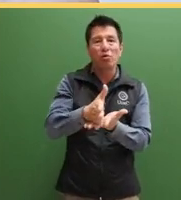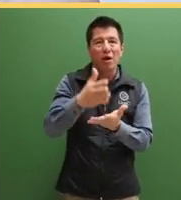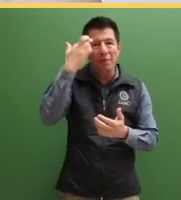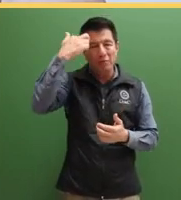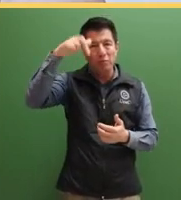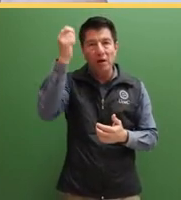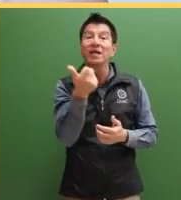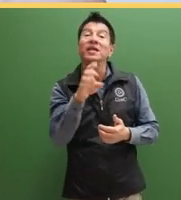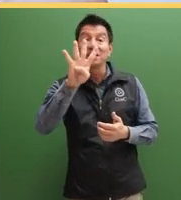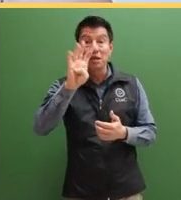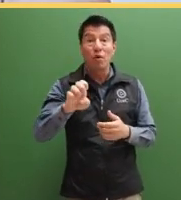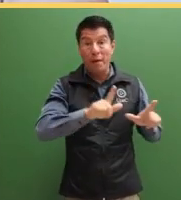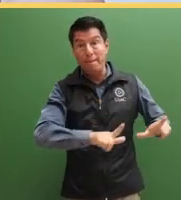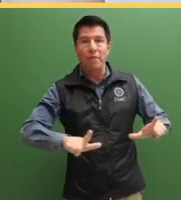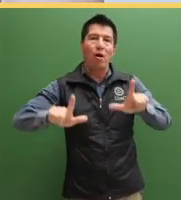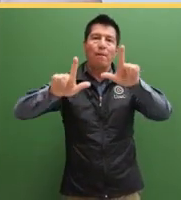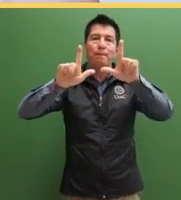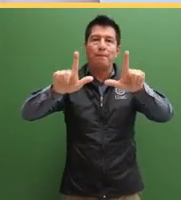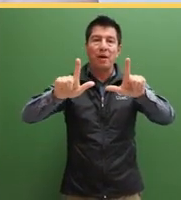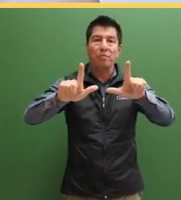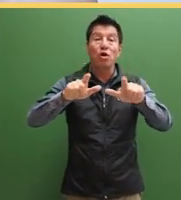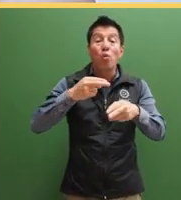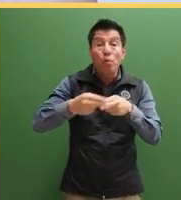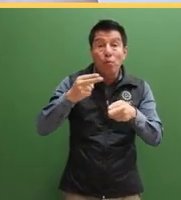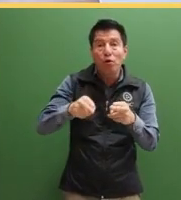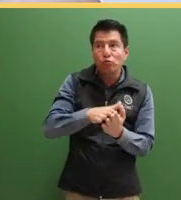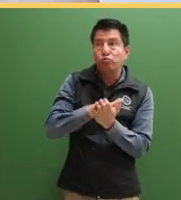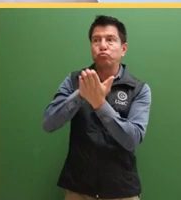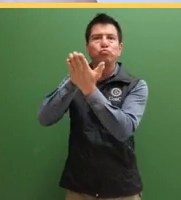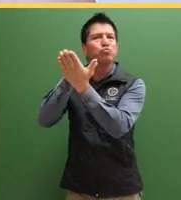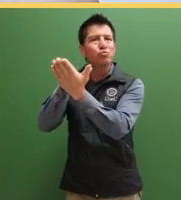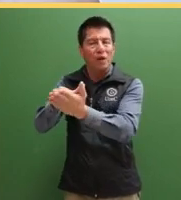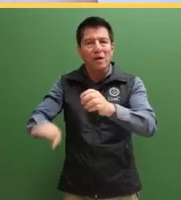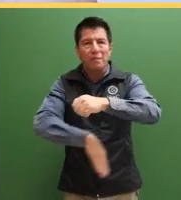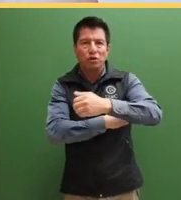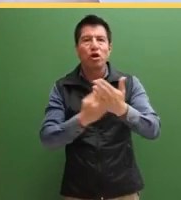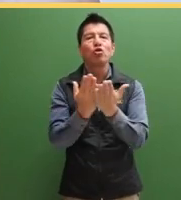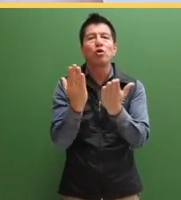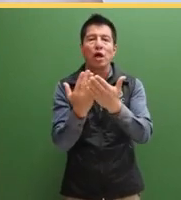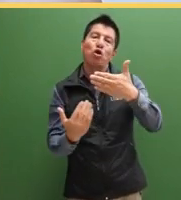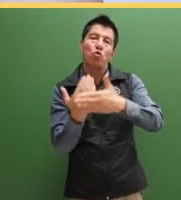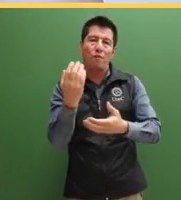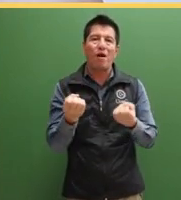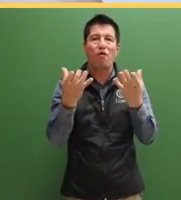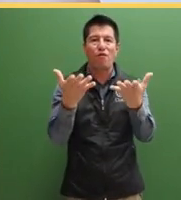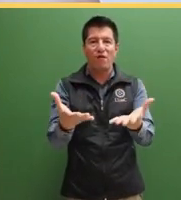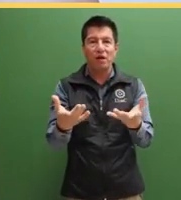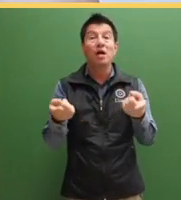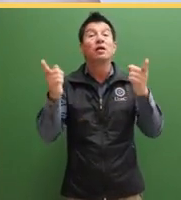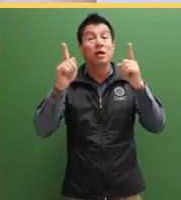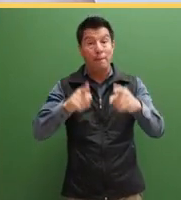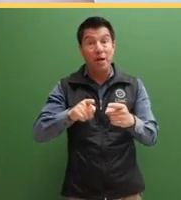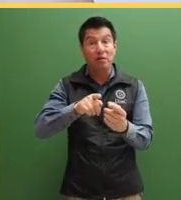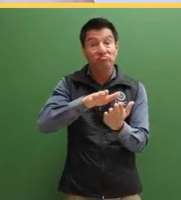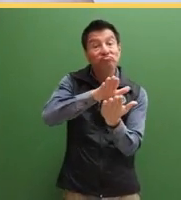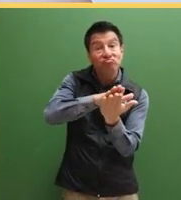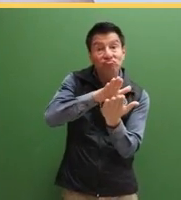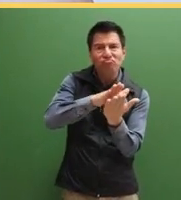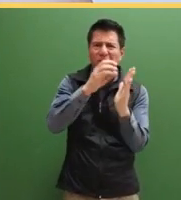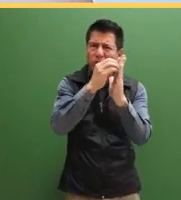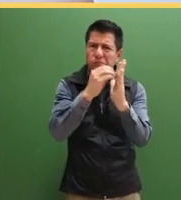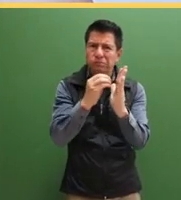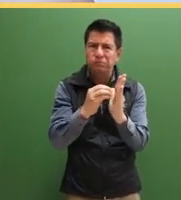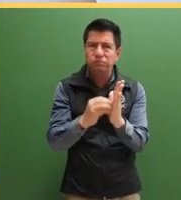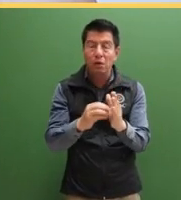de posgrados que serán radicados ante el Ministerio de Educación Nacional como generación de nueva oferta. E igualmente, se construyen documentos maestros